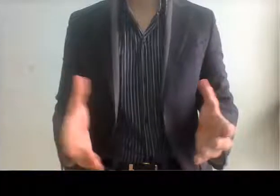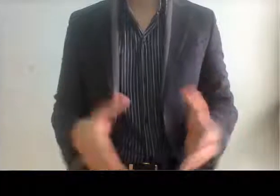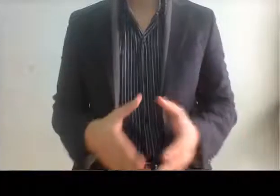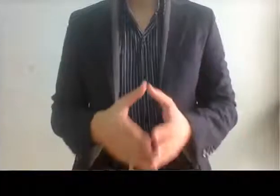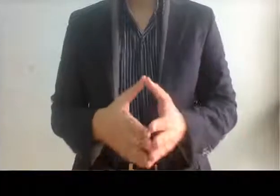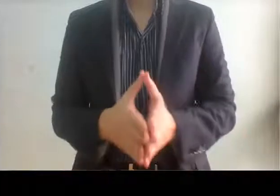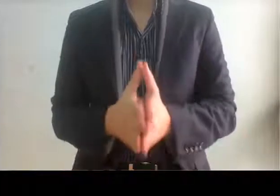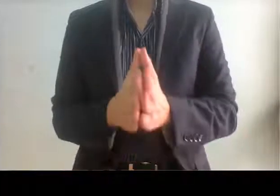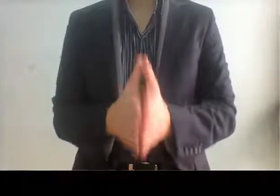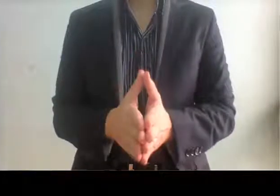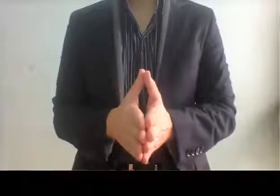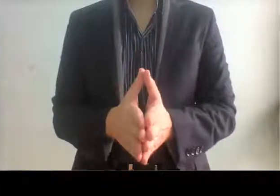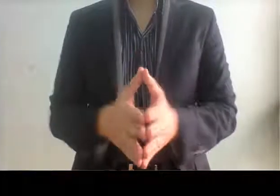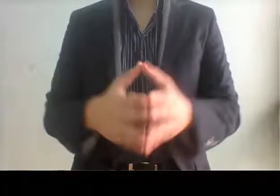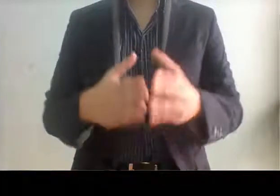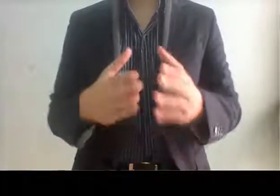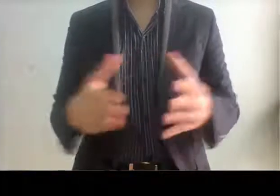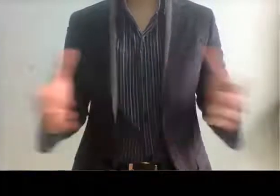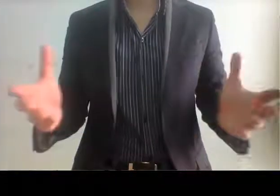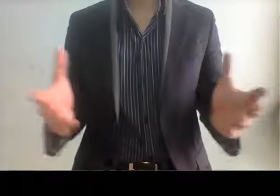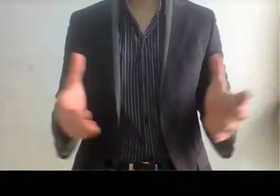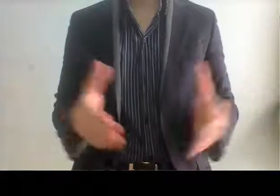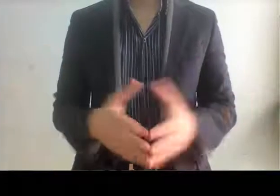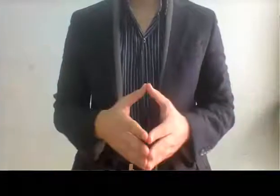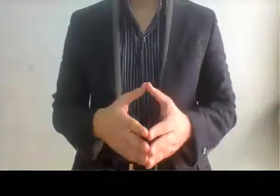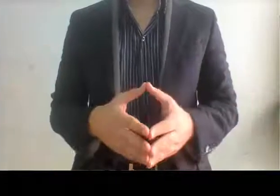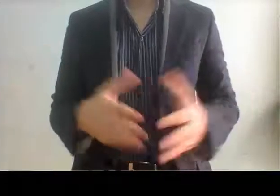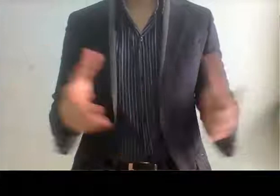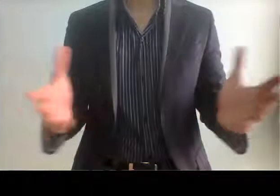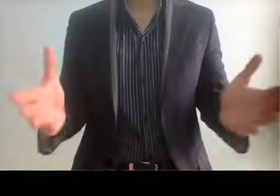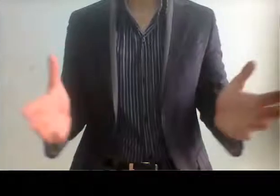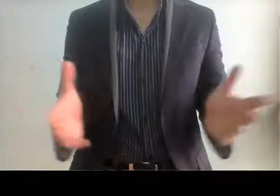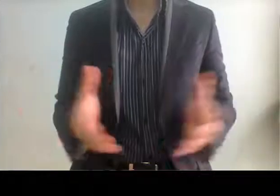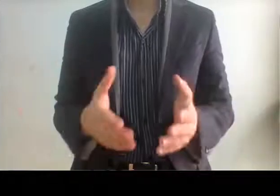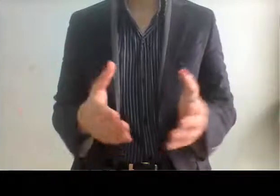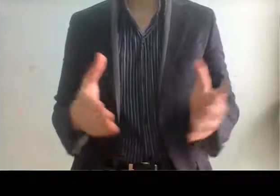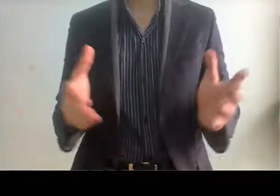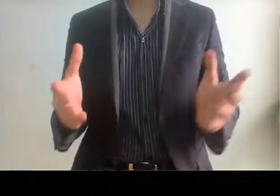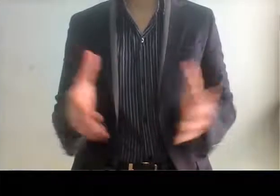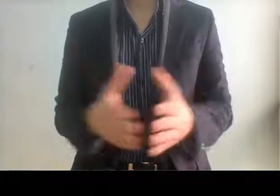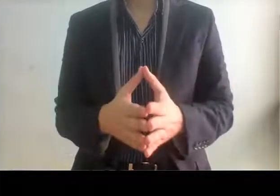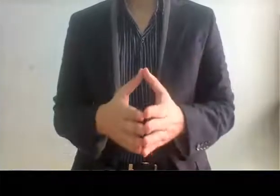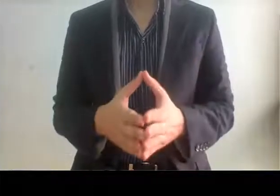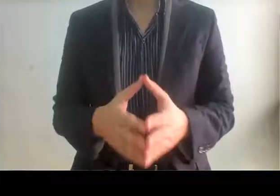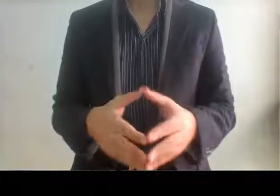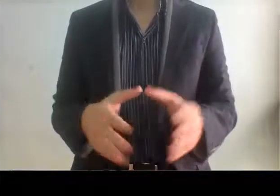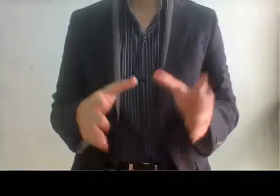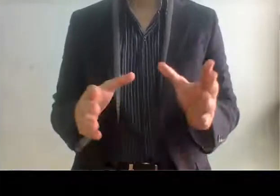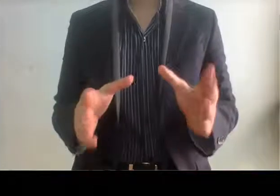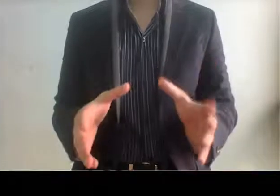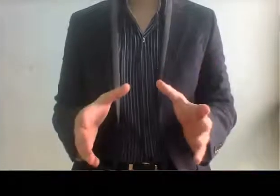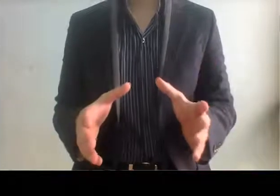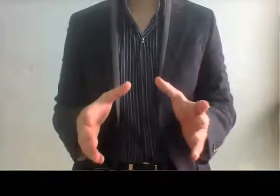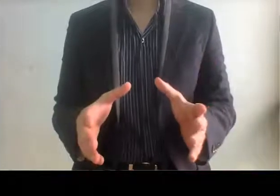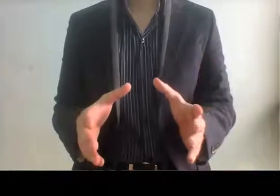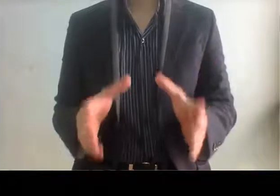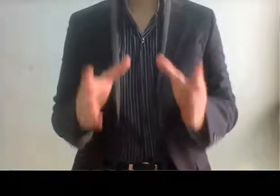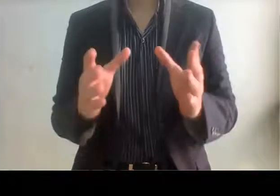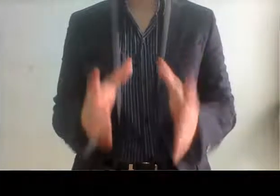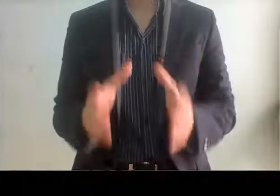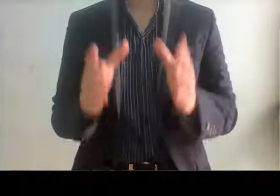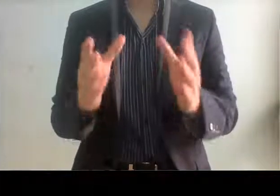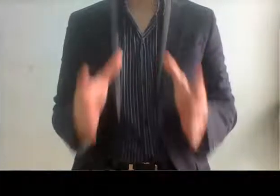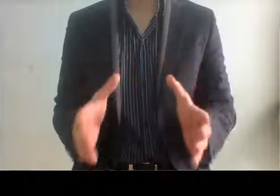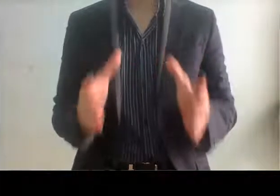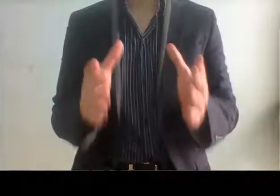eso, si tenemos ese tipo de elementos, pues es más que perfecto. Y muchos habrán de decir, no, el doctor Hugo López-Gatell. A ver, señores, el